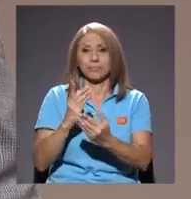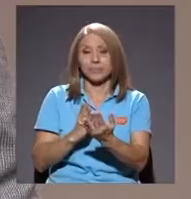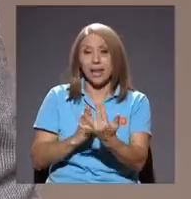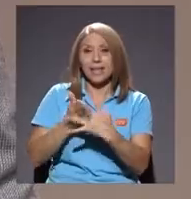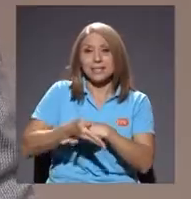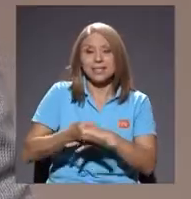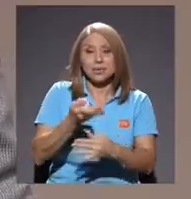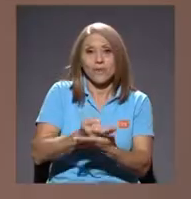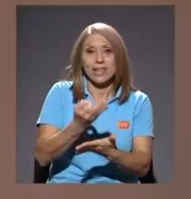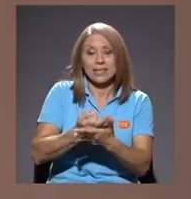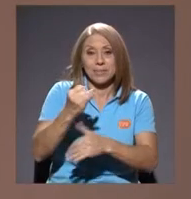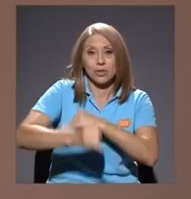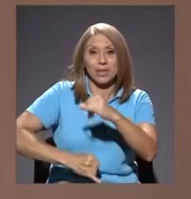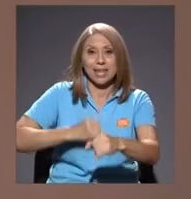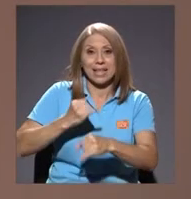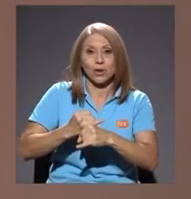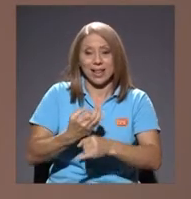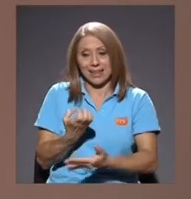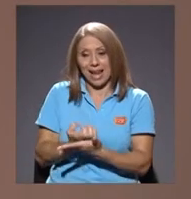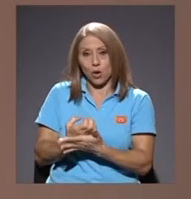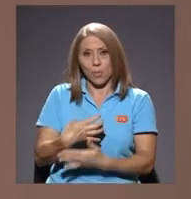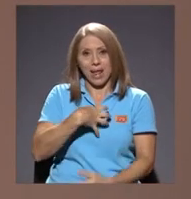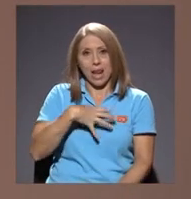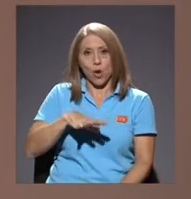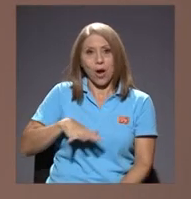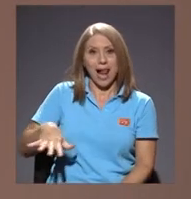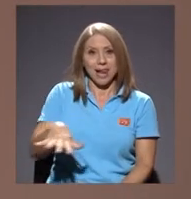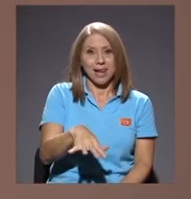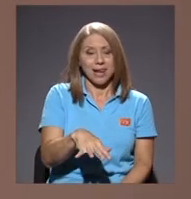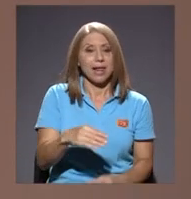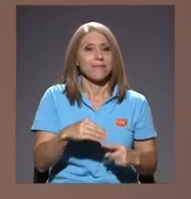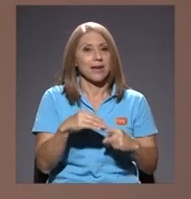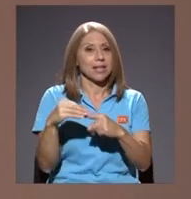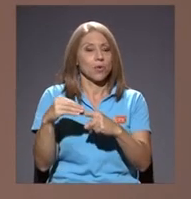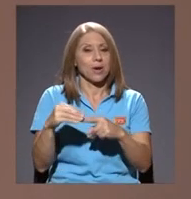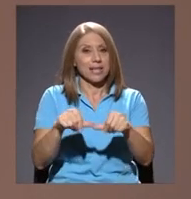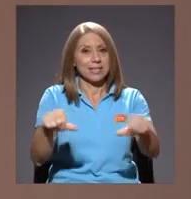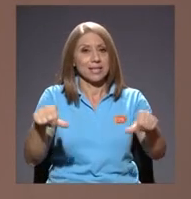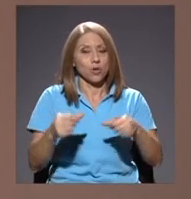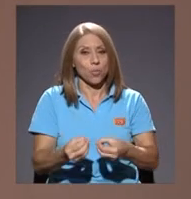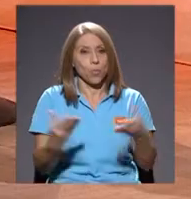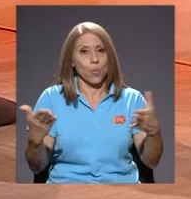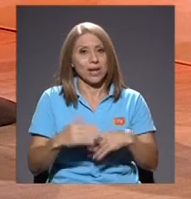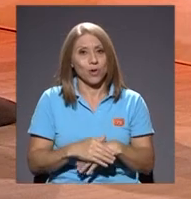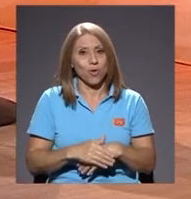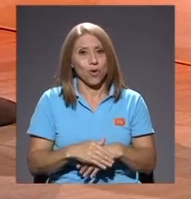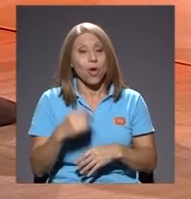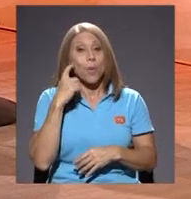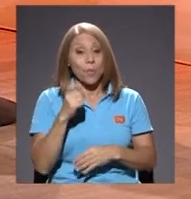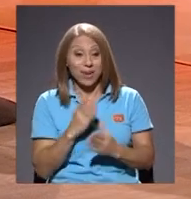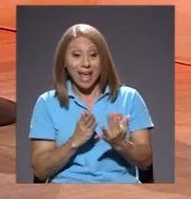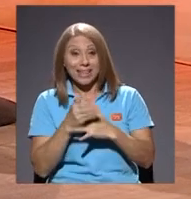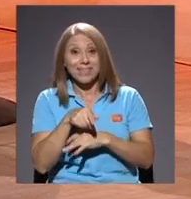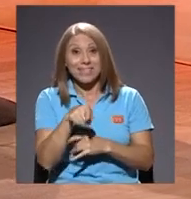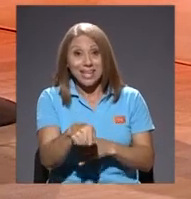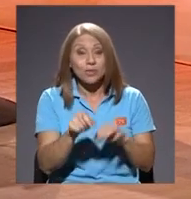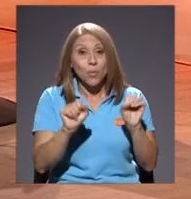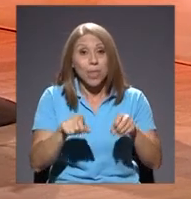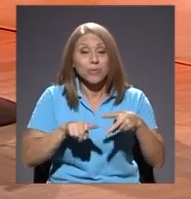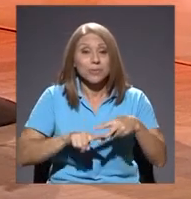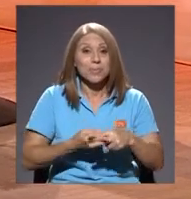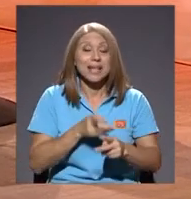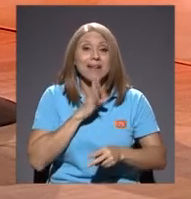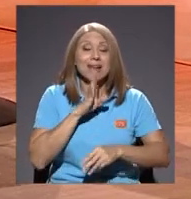fines internacional en particular lo que es el sector público a través de esa puerta el momento para entrar a hablar de lo que es la parte del